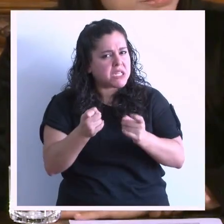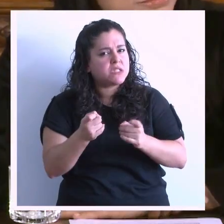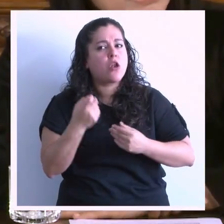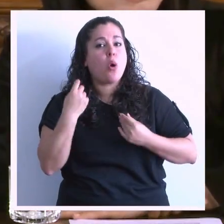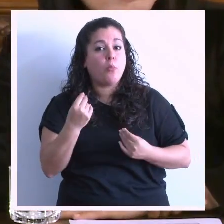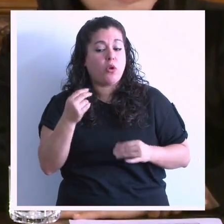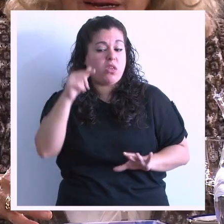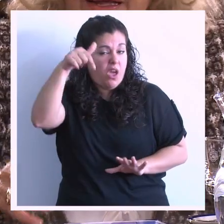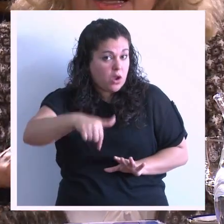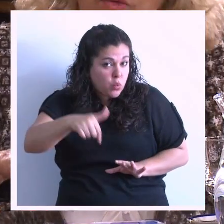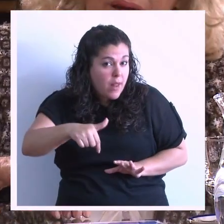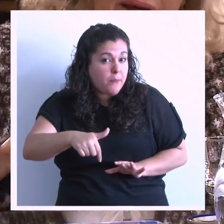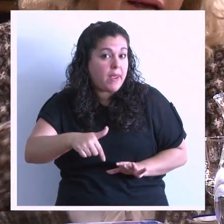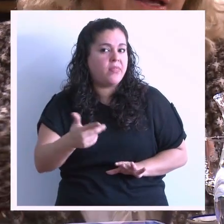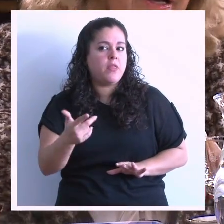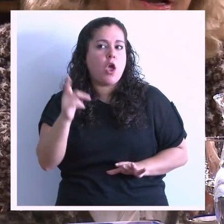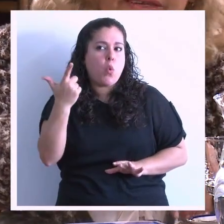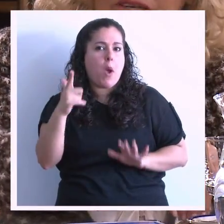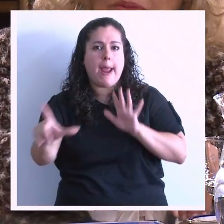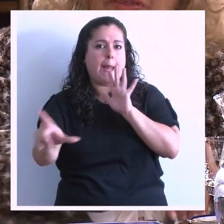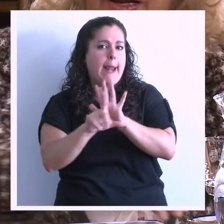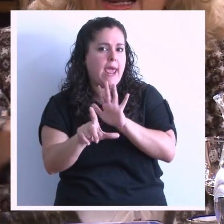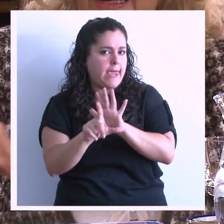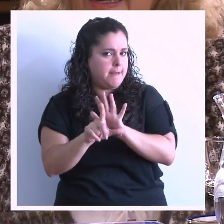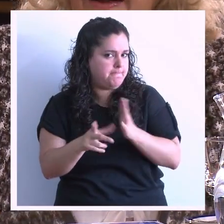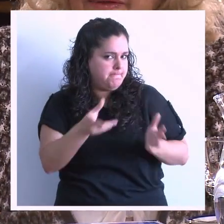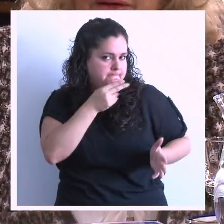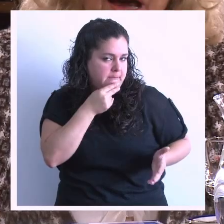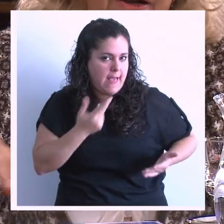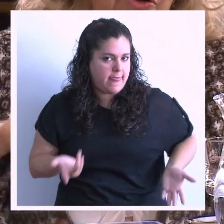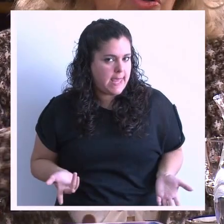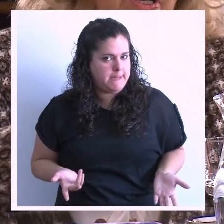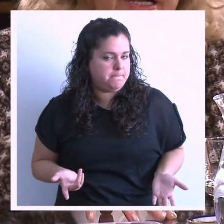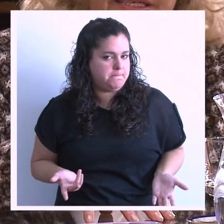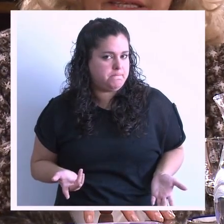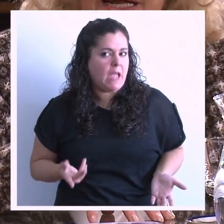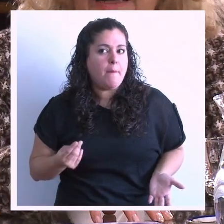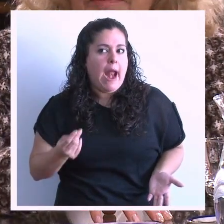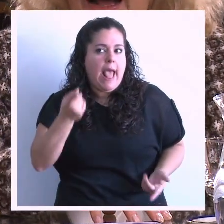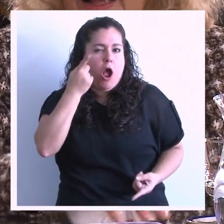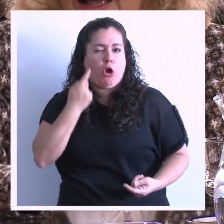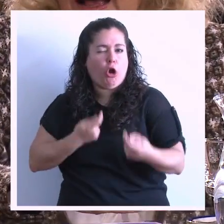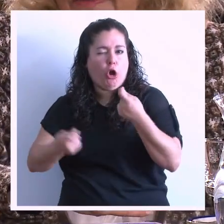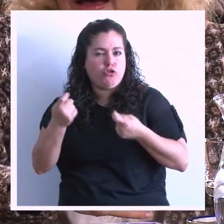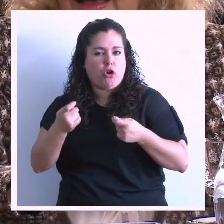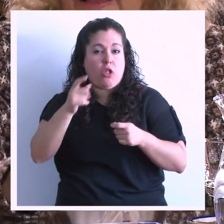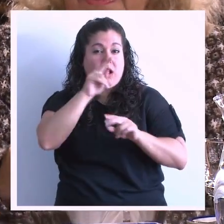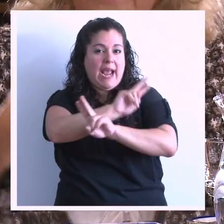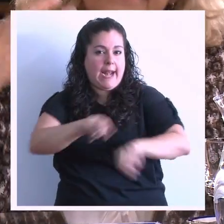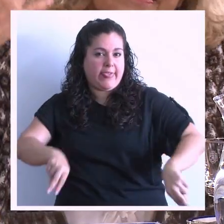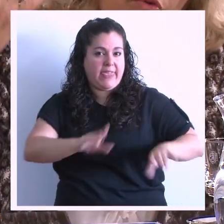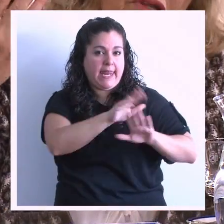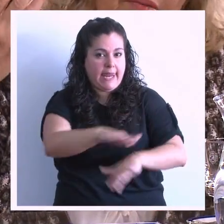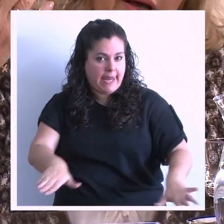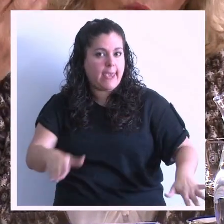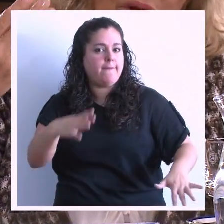de que cualquier escuela, jardincito maternal, jardín de barrio, etcétera, va a